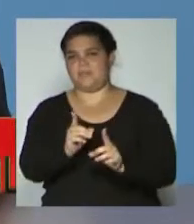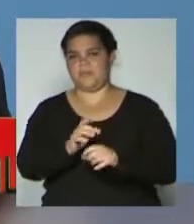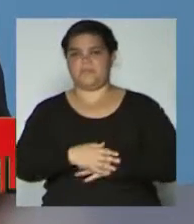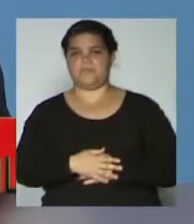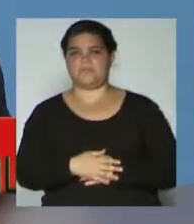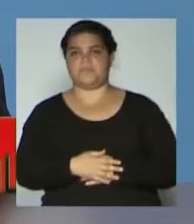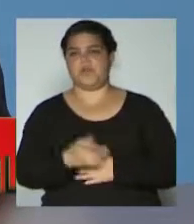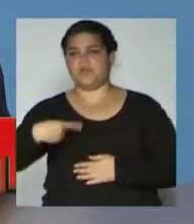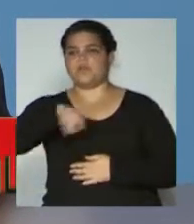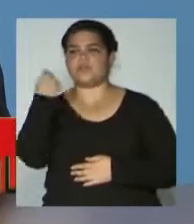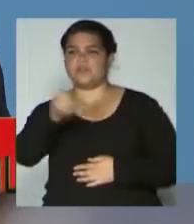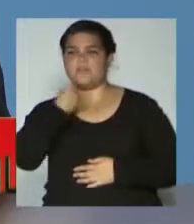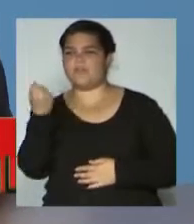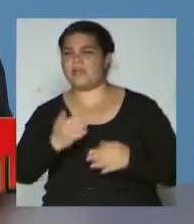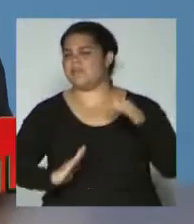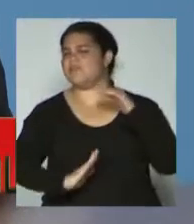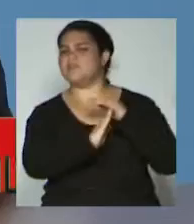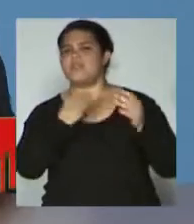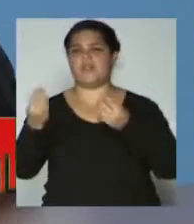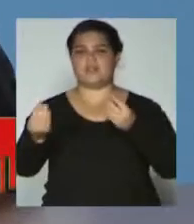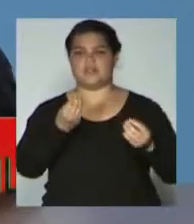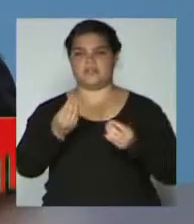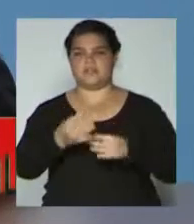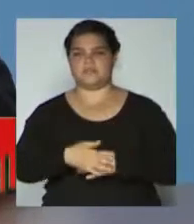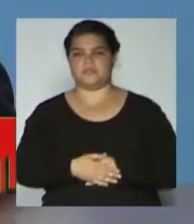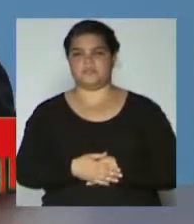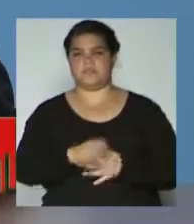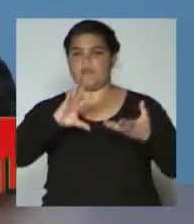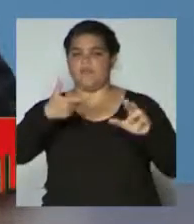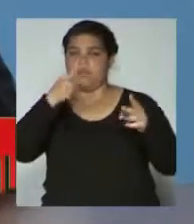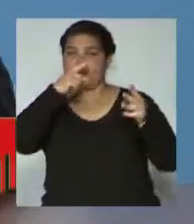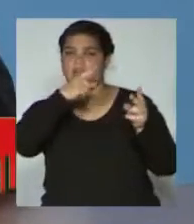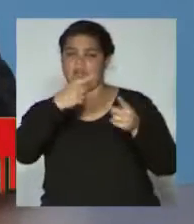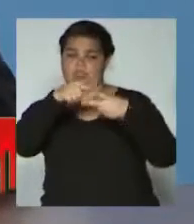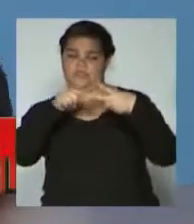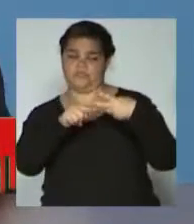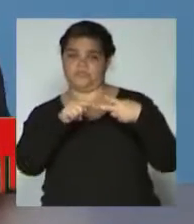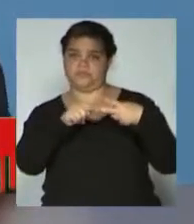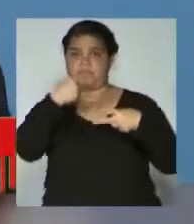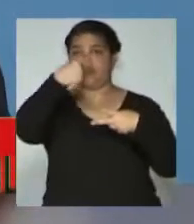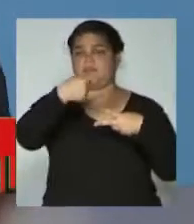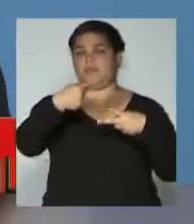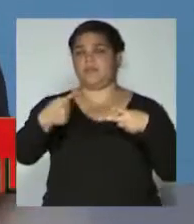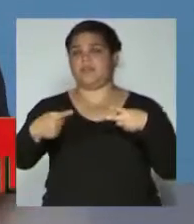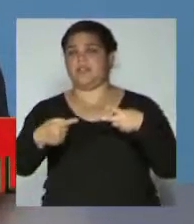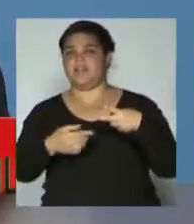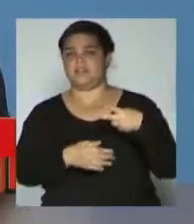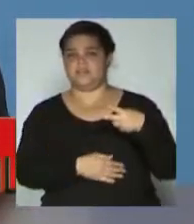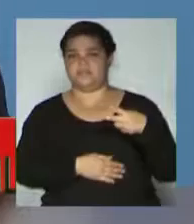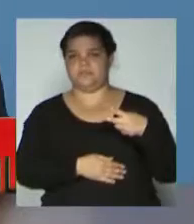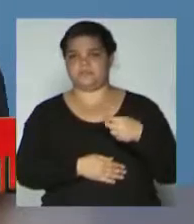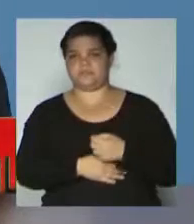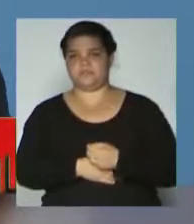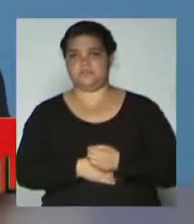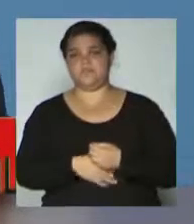acento fundamentalmente hoy, creo que en dos etapas de propuestas. Una tienen que ver con la coyuntura que